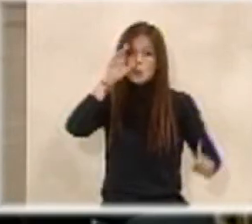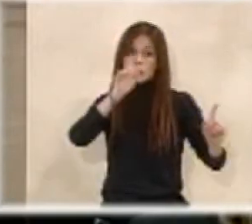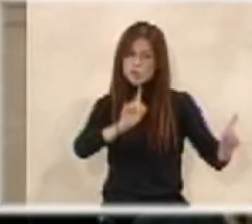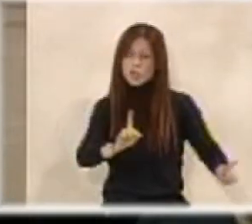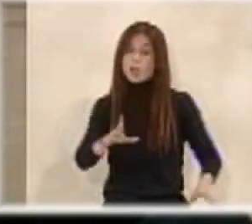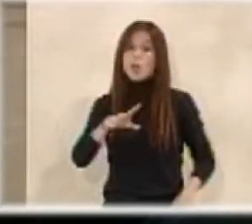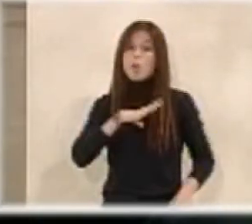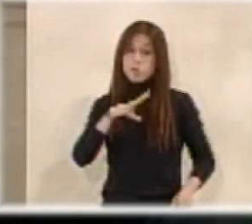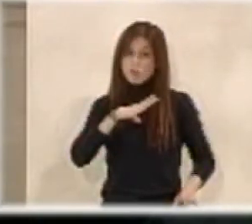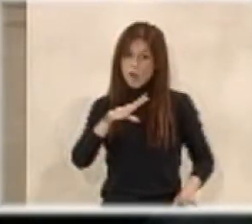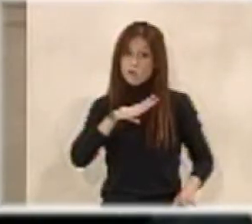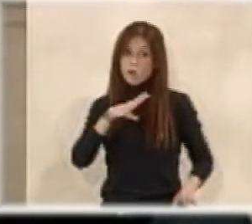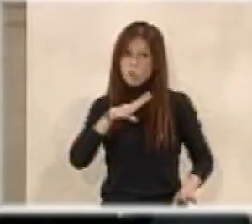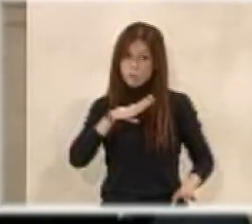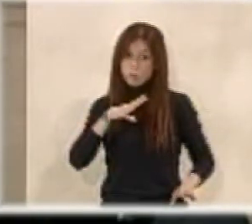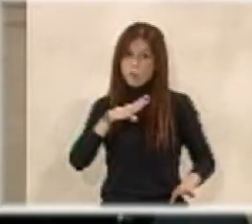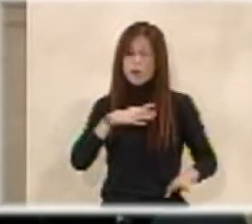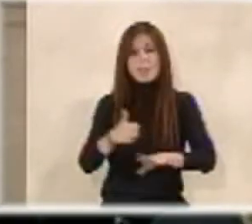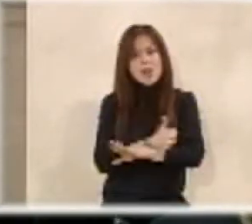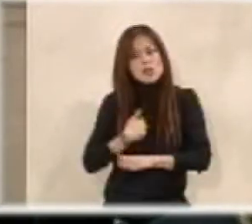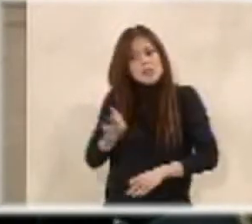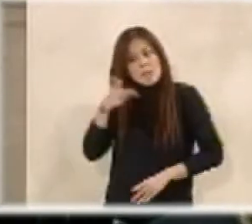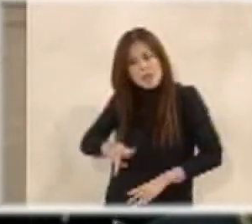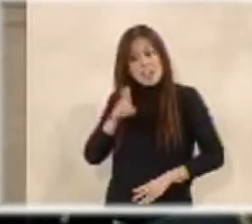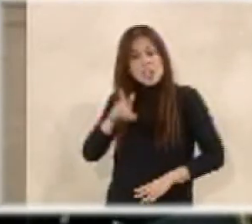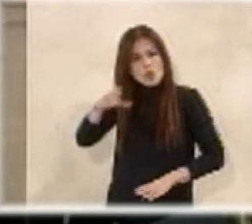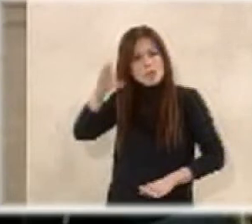que, por favor, el día que usted pregunte,